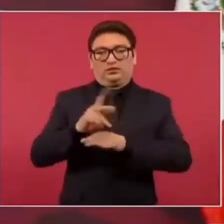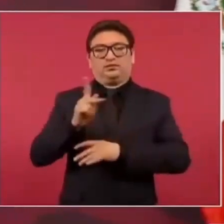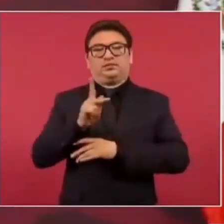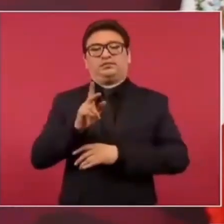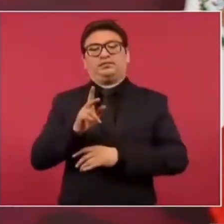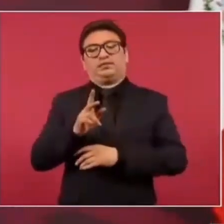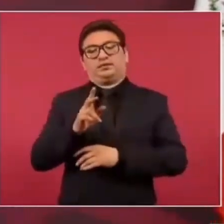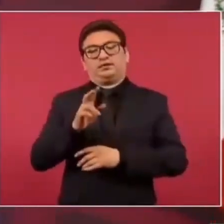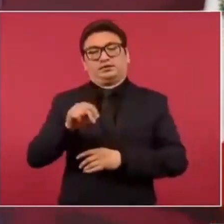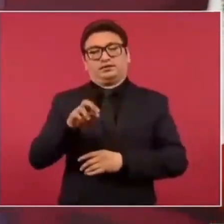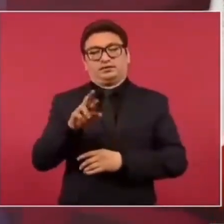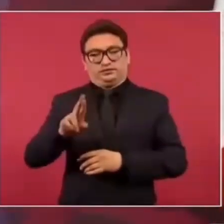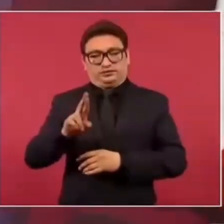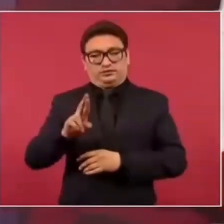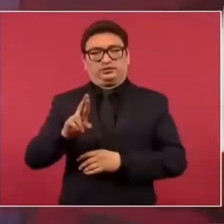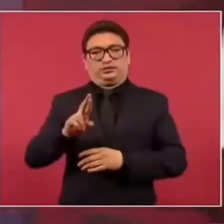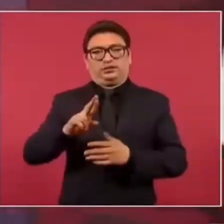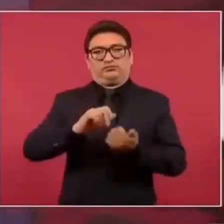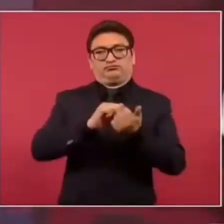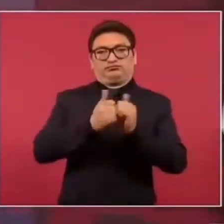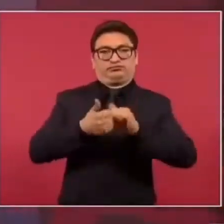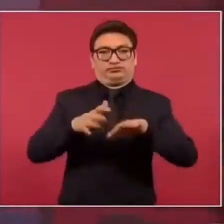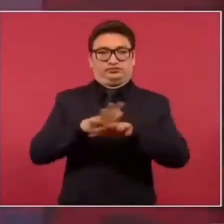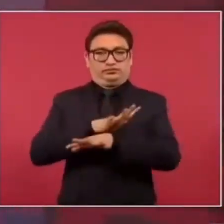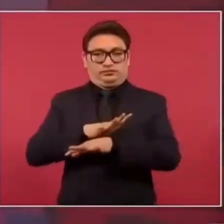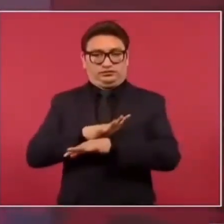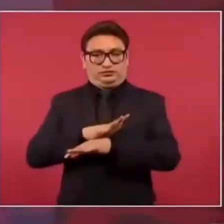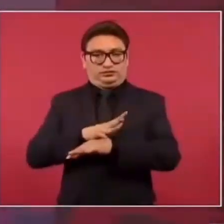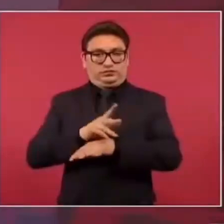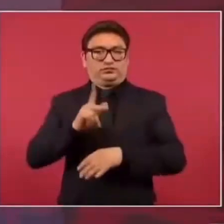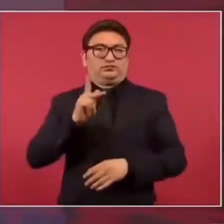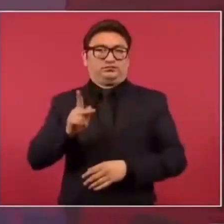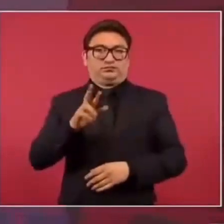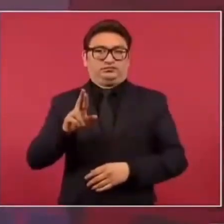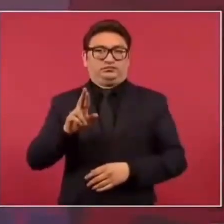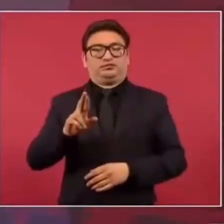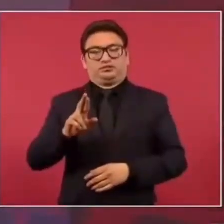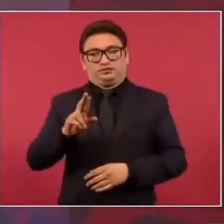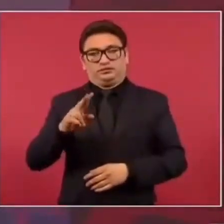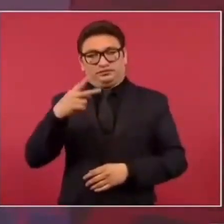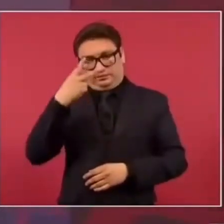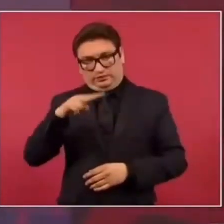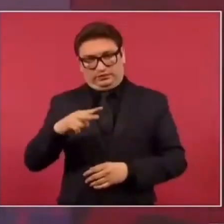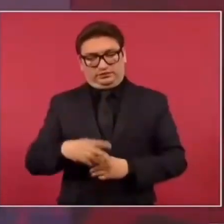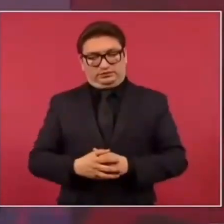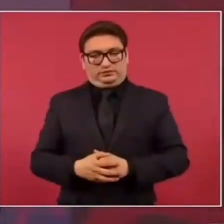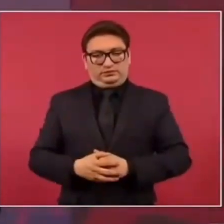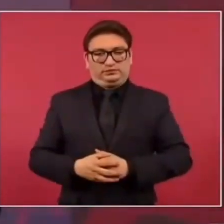Nacional Revolucionario, el PNR, en Partido de la Revolución Mexicana.